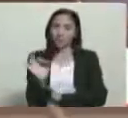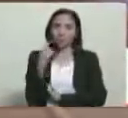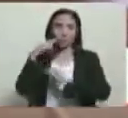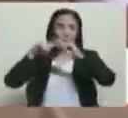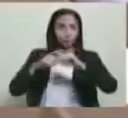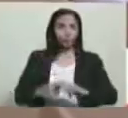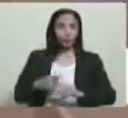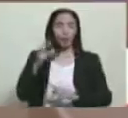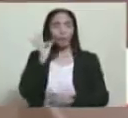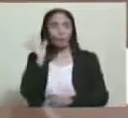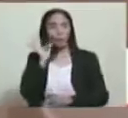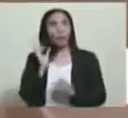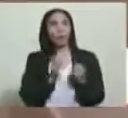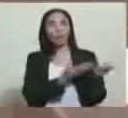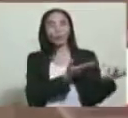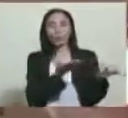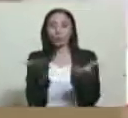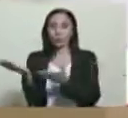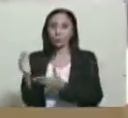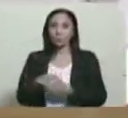mujeres que están aquí